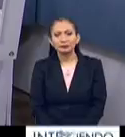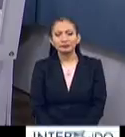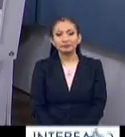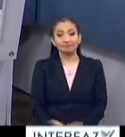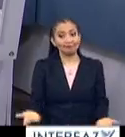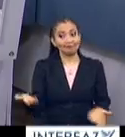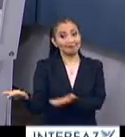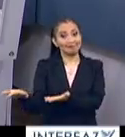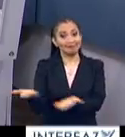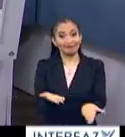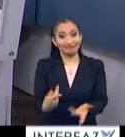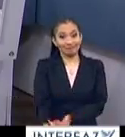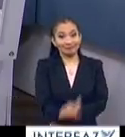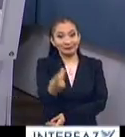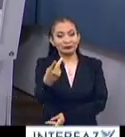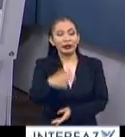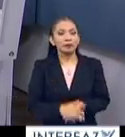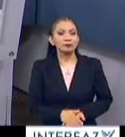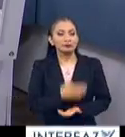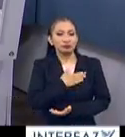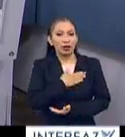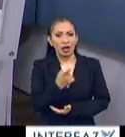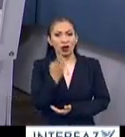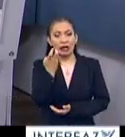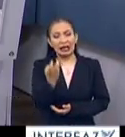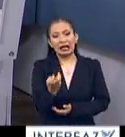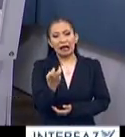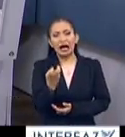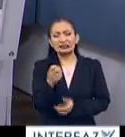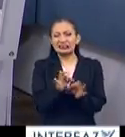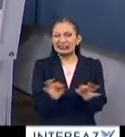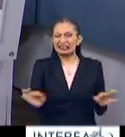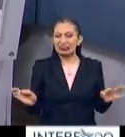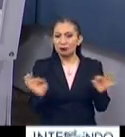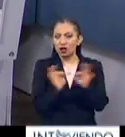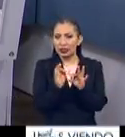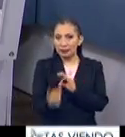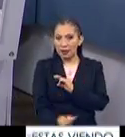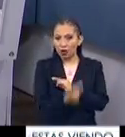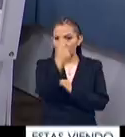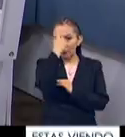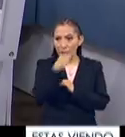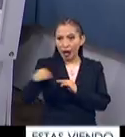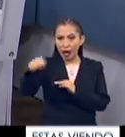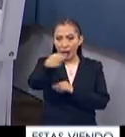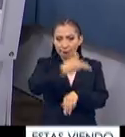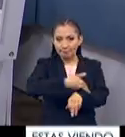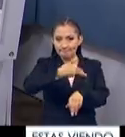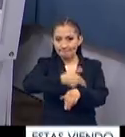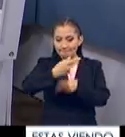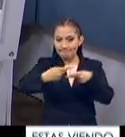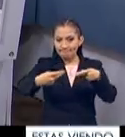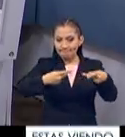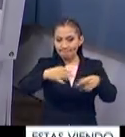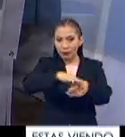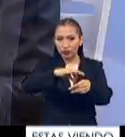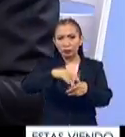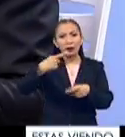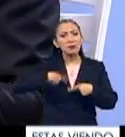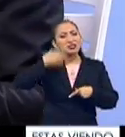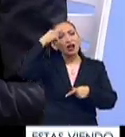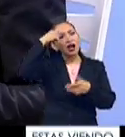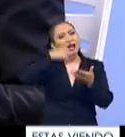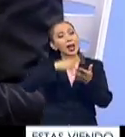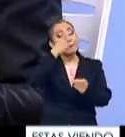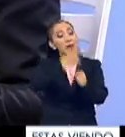electoral? Bueno, pues ahí está. Ahí está la pregunta, pues. Es una importante pregunta para el proceso electoral. Sí. ¿Por qué? Porque mucha gente se imagina